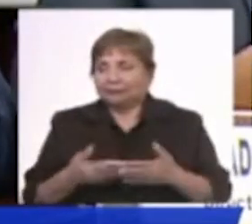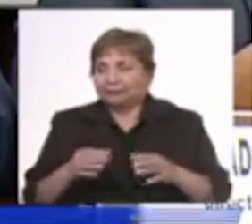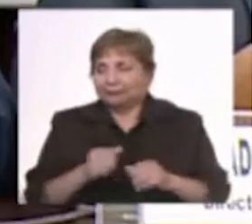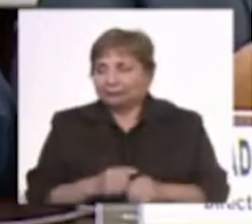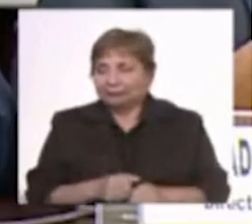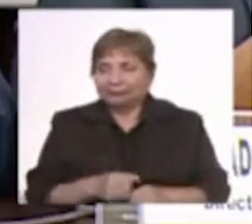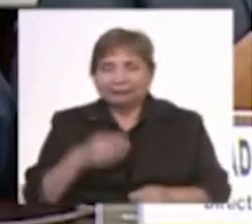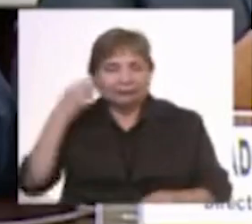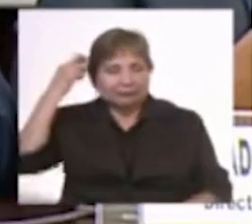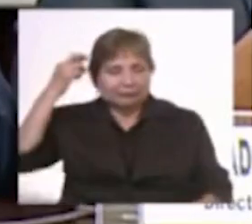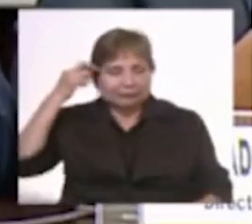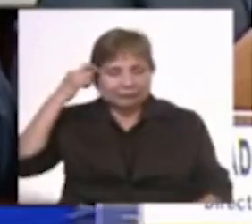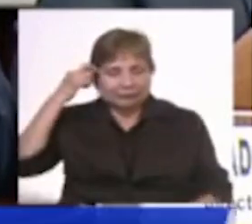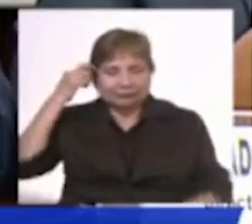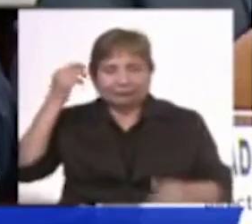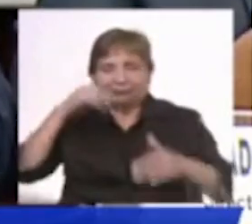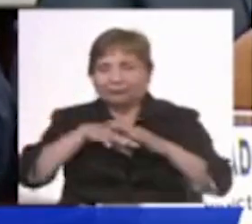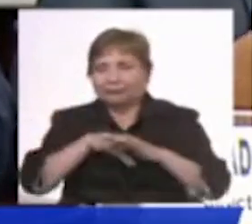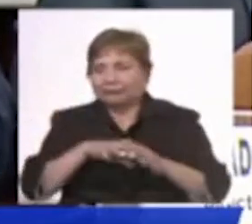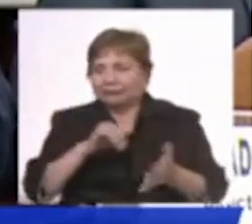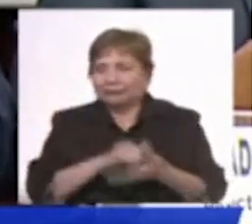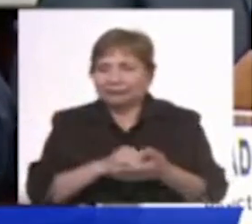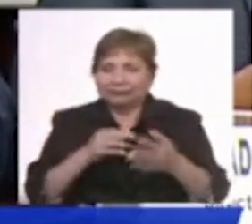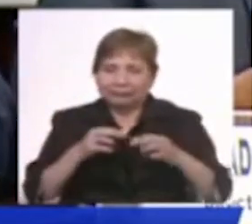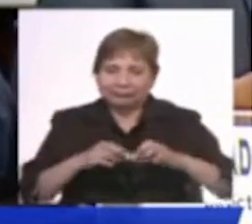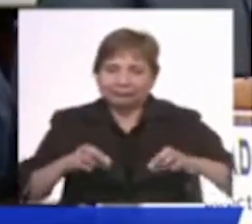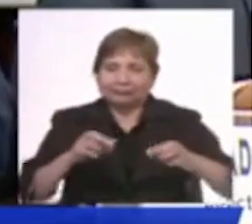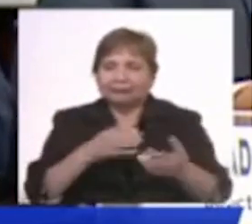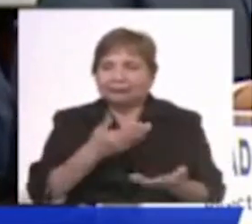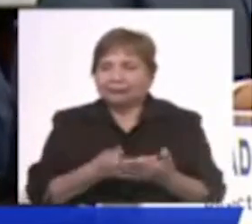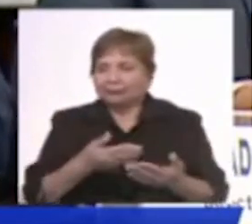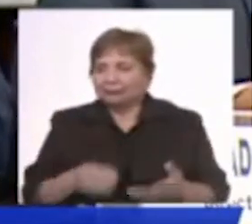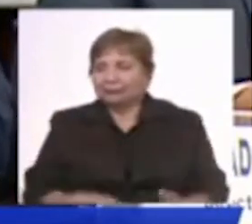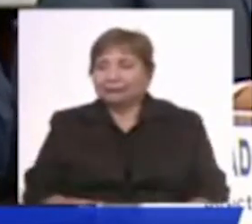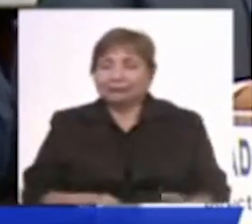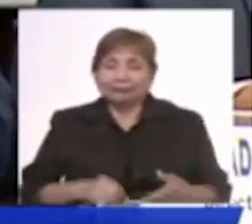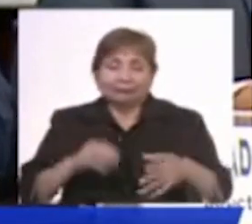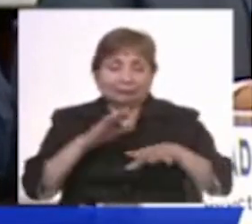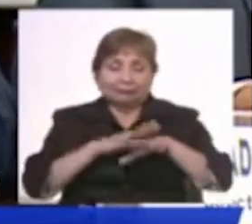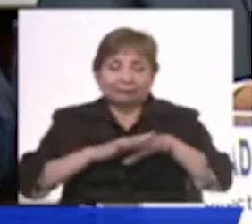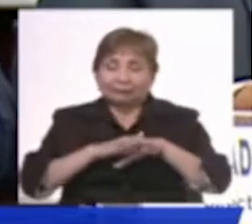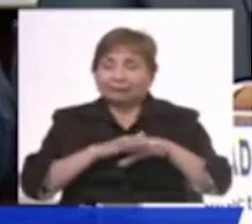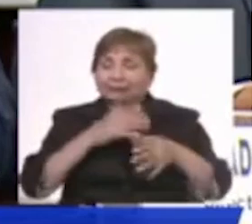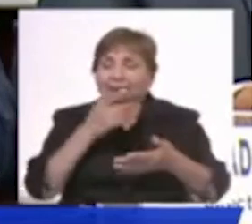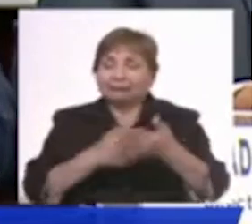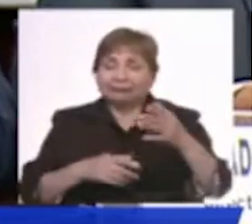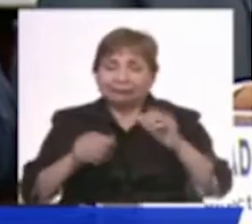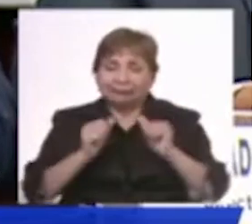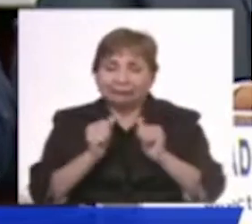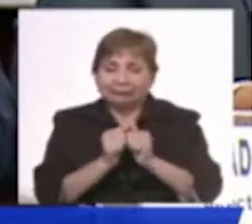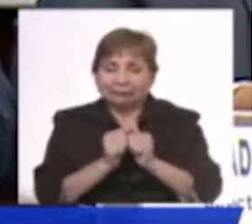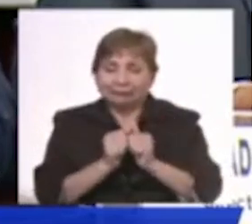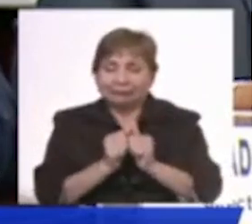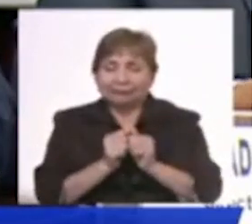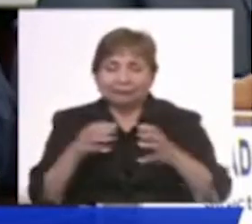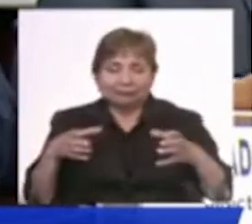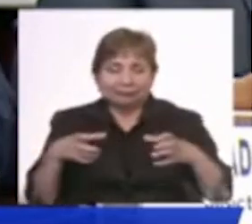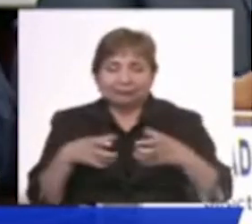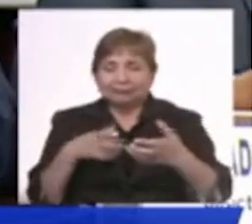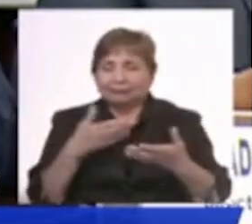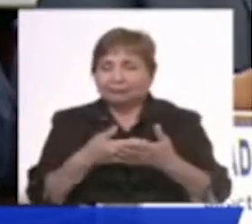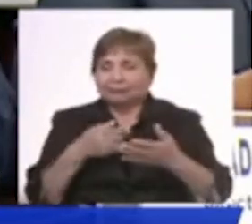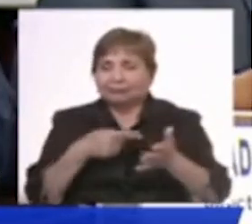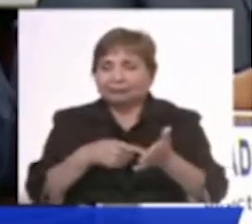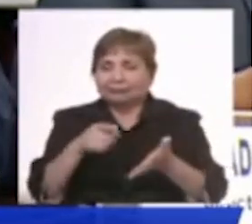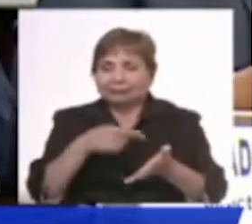control político dentro de los propios parlamentarios. El examen que ha sido solicitado por el presidente del Congreso está